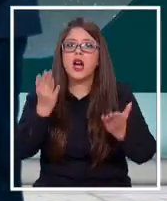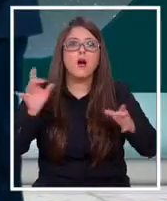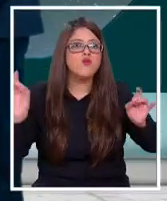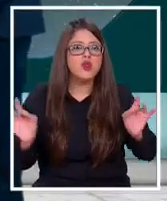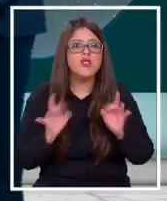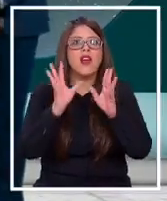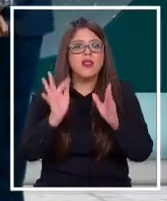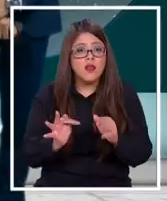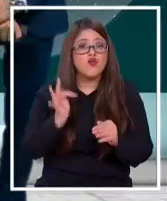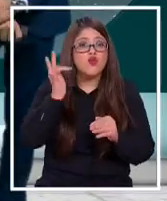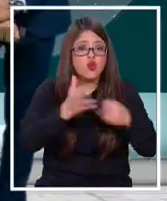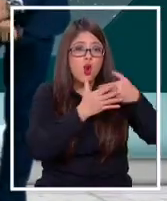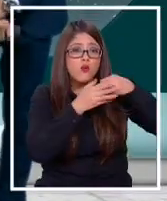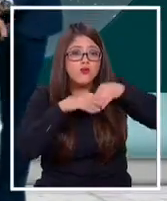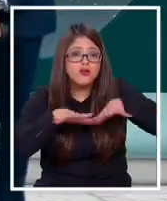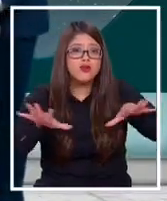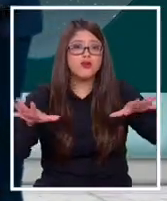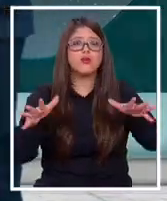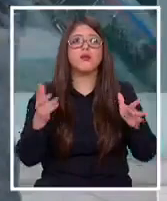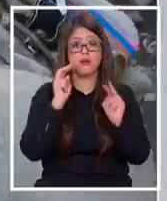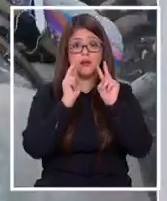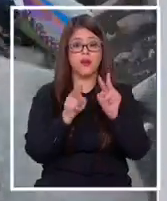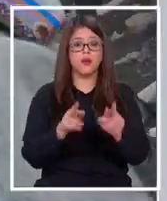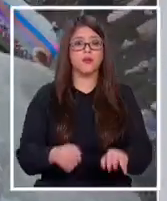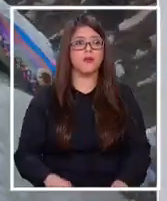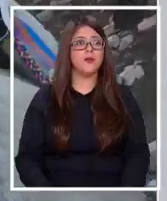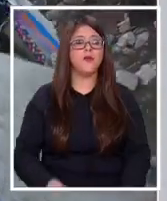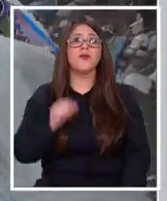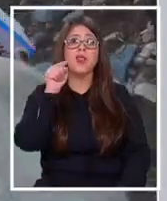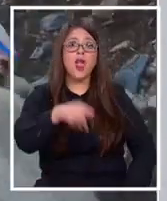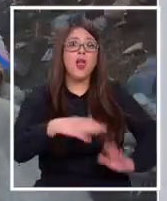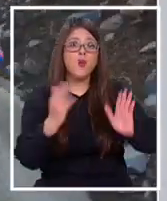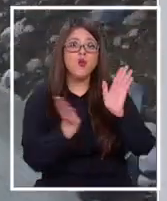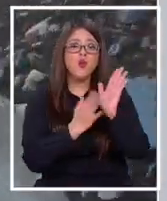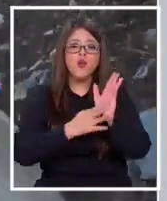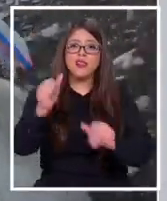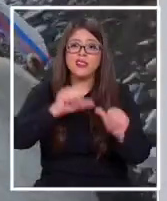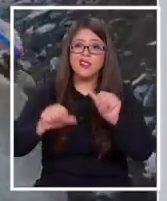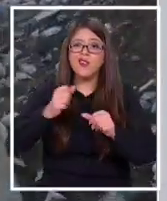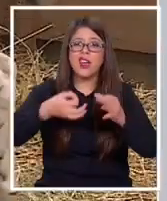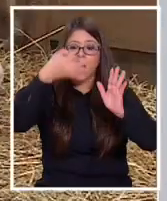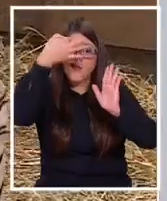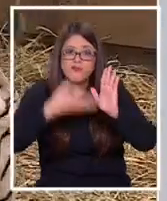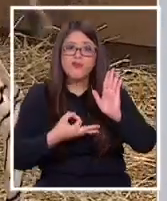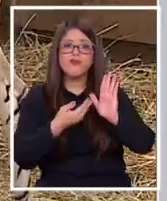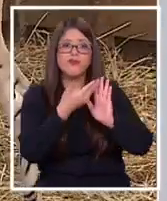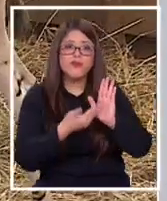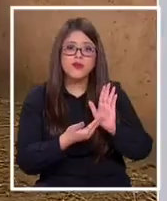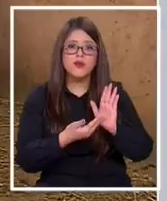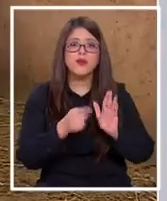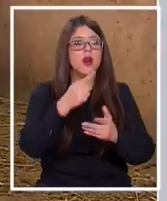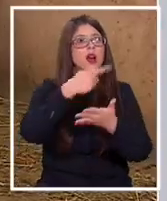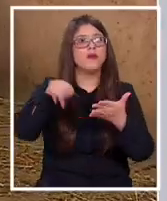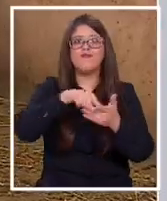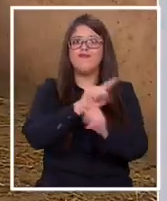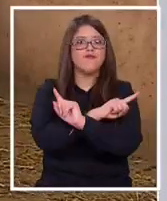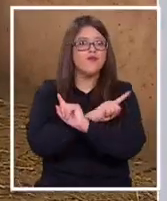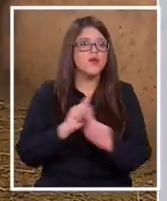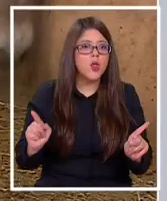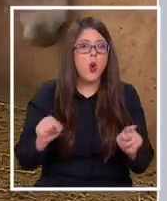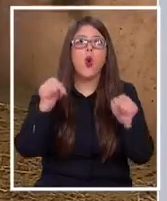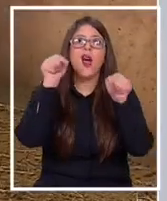prosperar? Escuchamos. Ya la evidencia científica es categórica de que no sirve. Eso es un